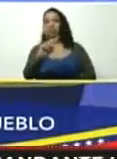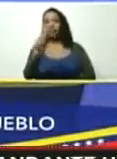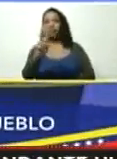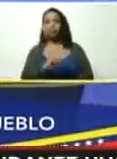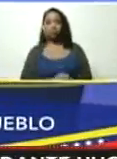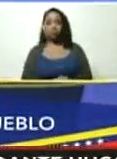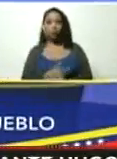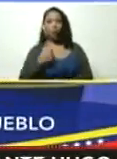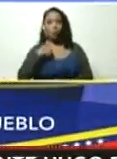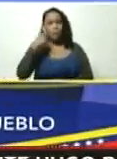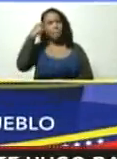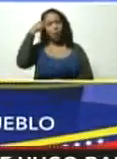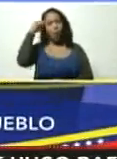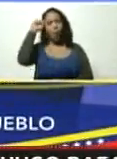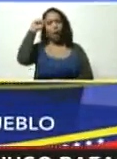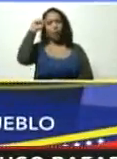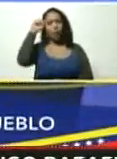Yo recuerdo